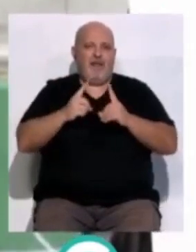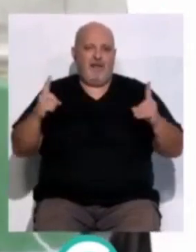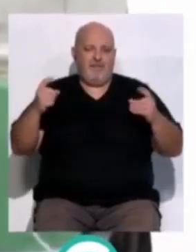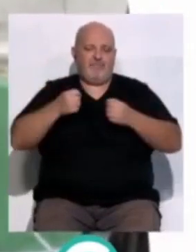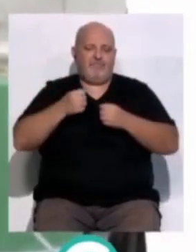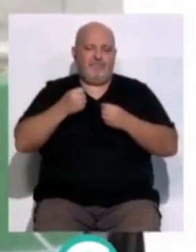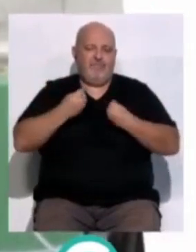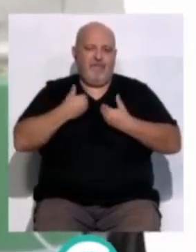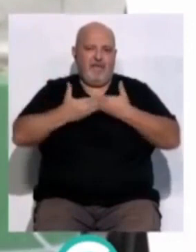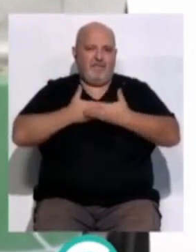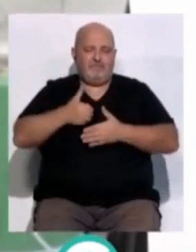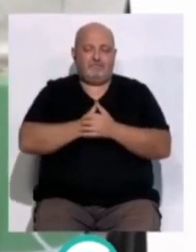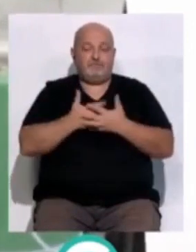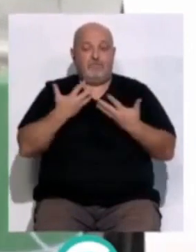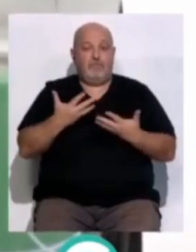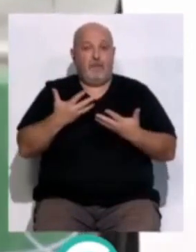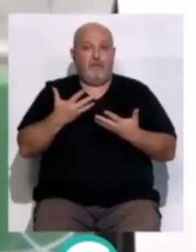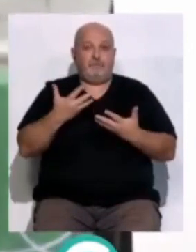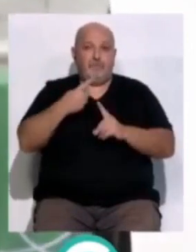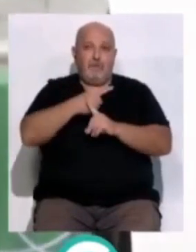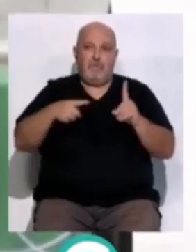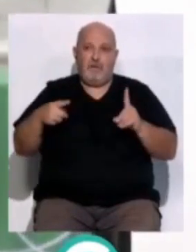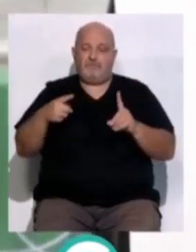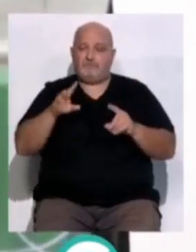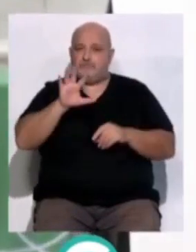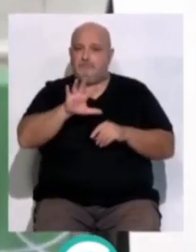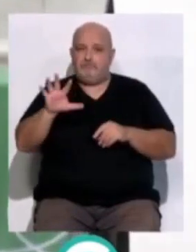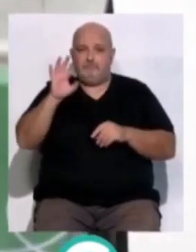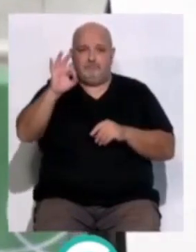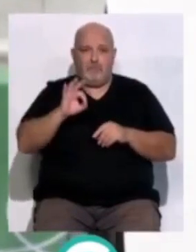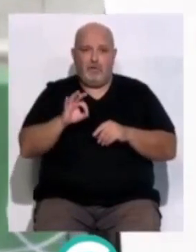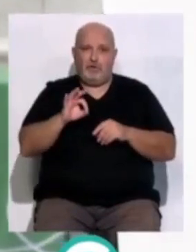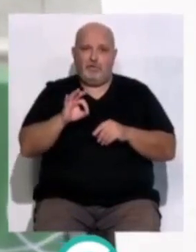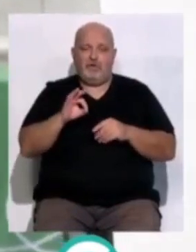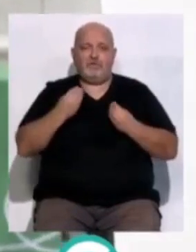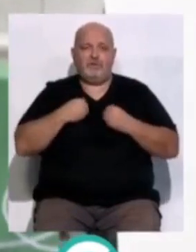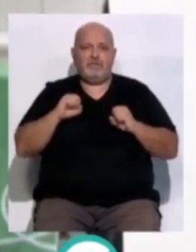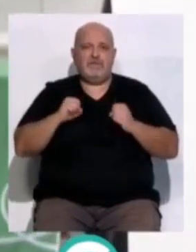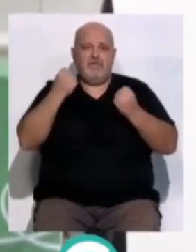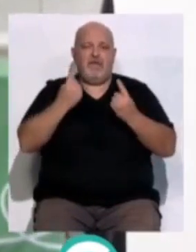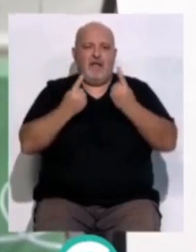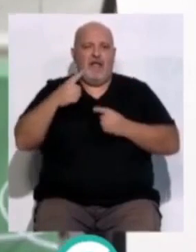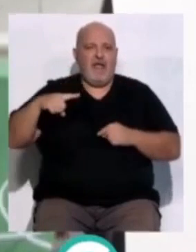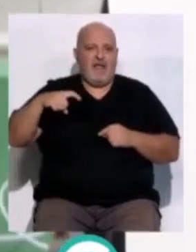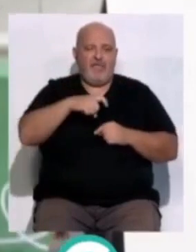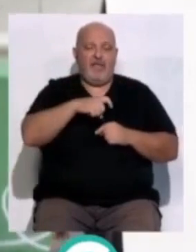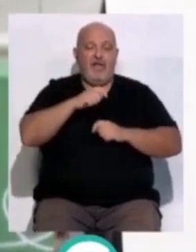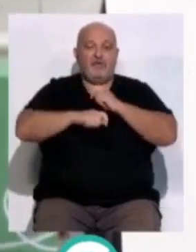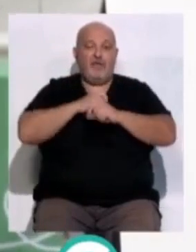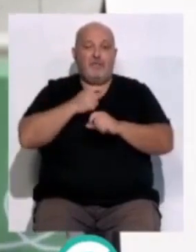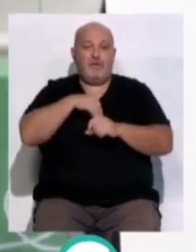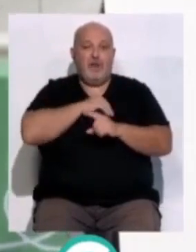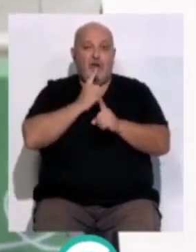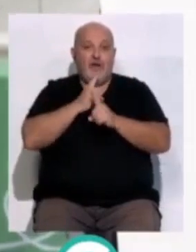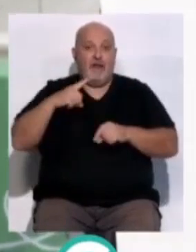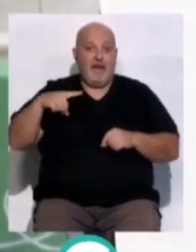cáncer. Actualmente estamos en una media de 55% de supervivencia en todos los cánceres y la Asociación Española contra el